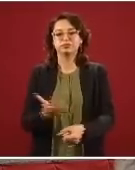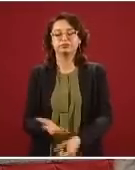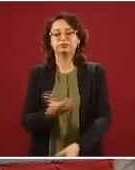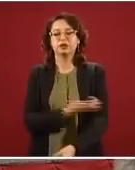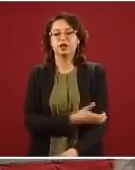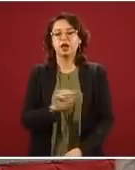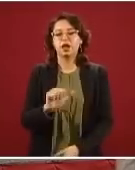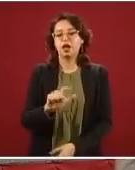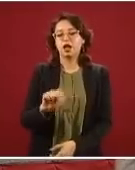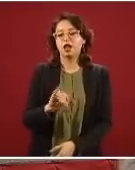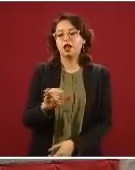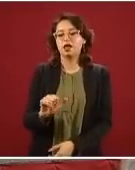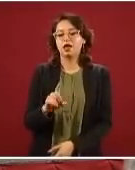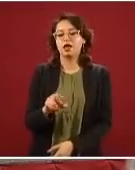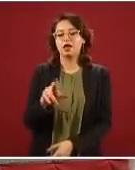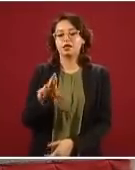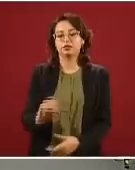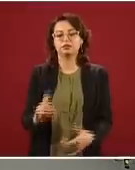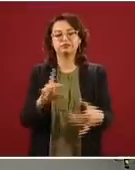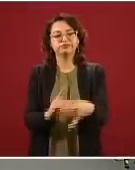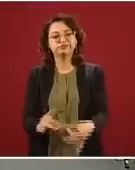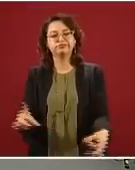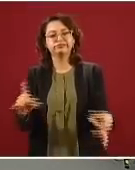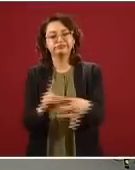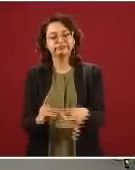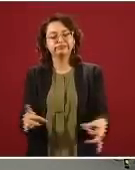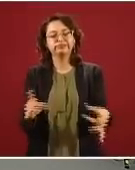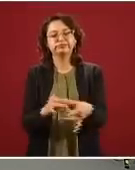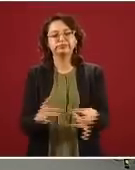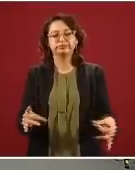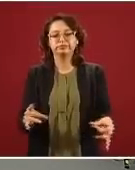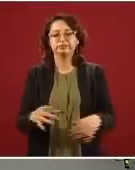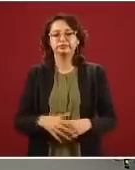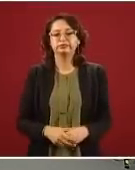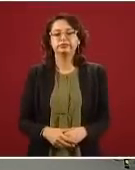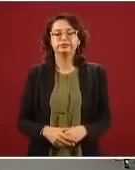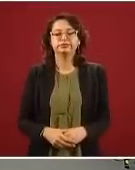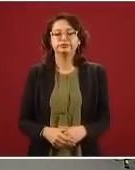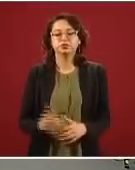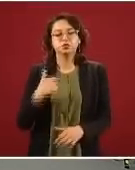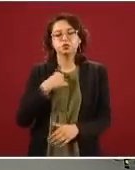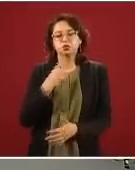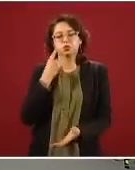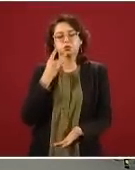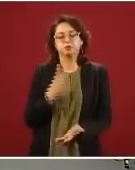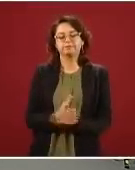licenciado Alejandro Hertz. Esta es una introducción